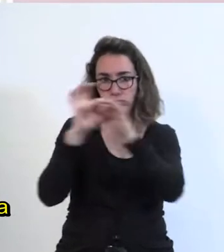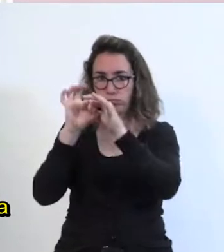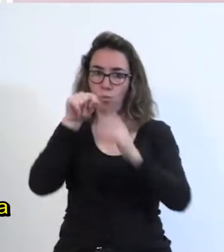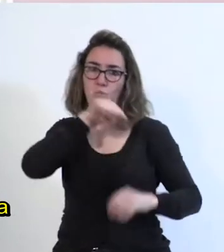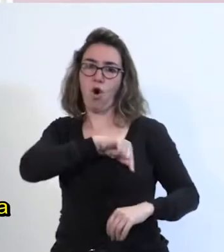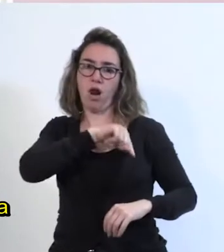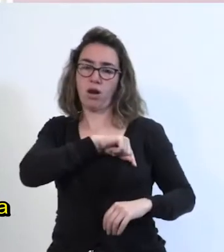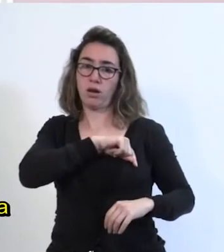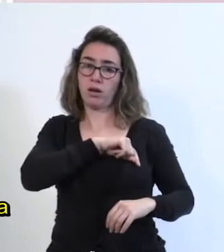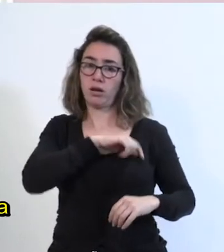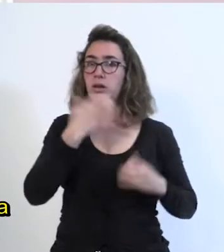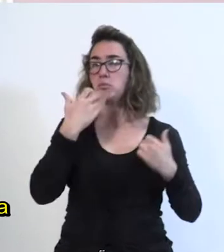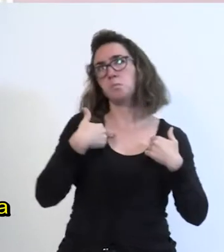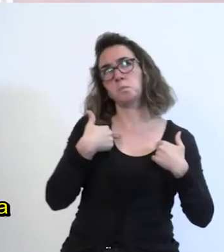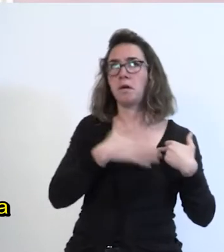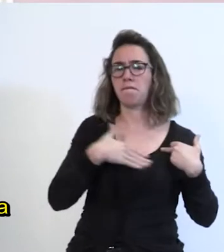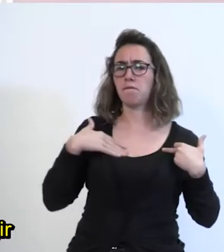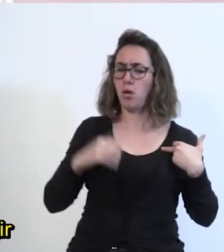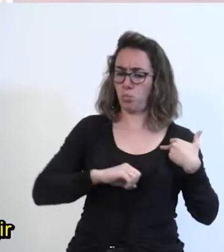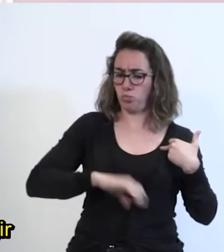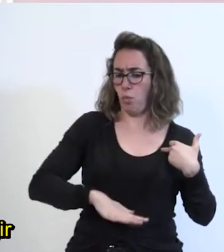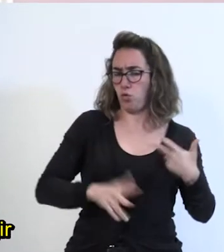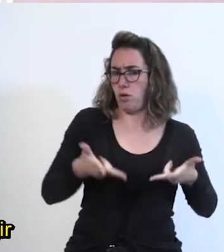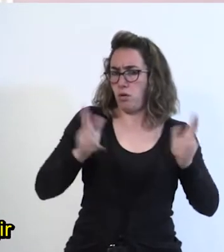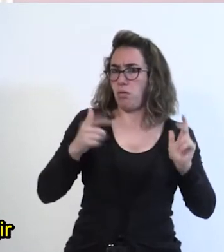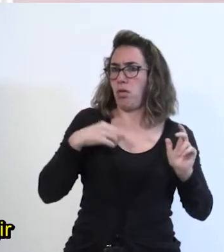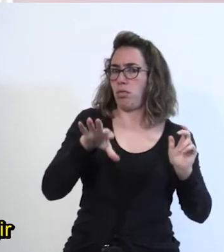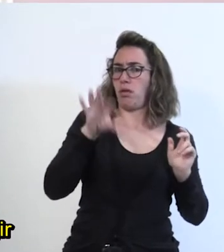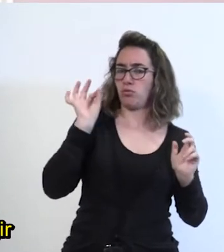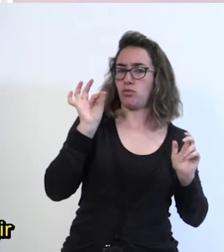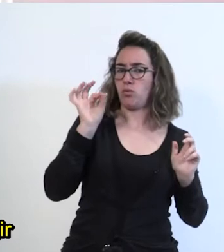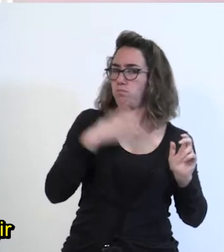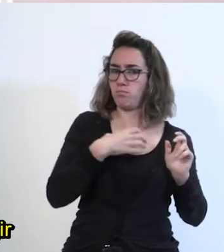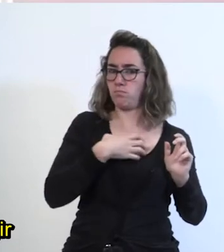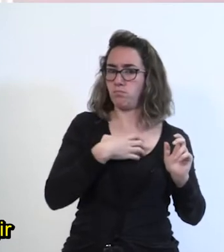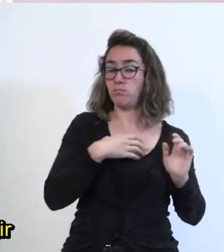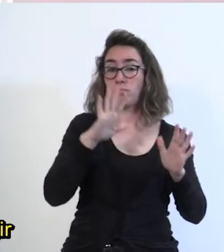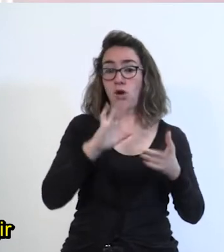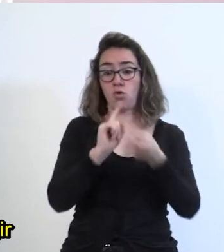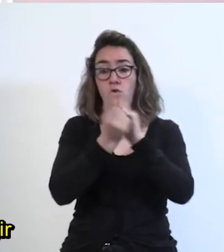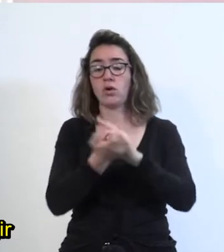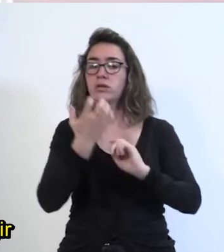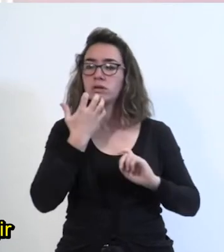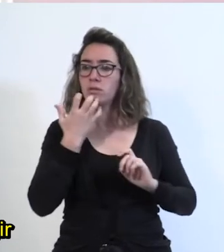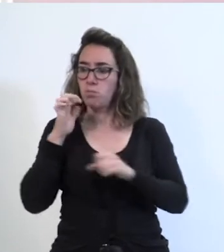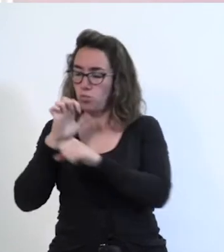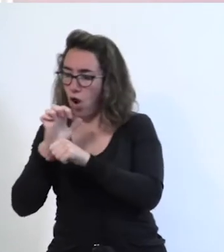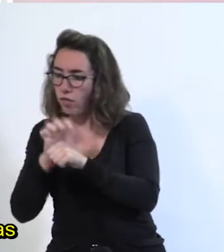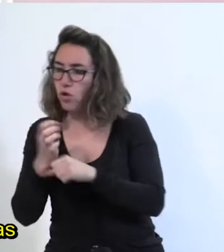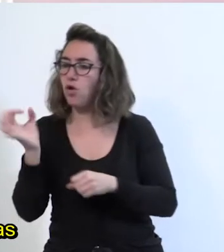hecho de que una mujer decida voluntariamente abortar, pero la violación y los problemas que puedan